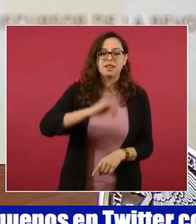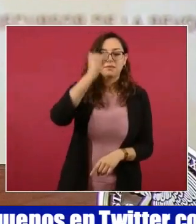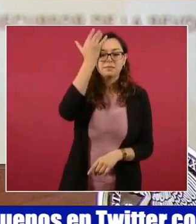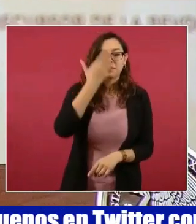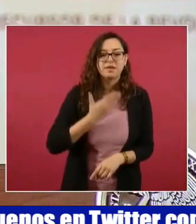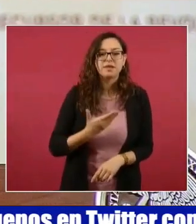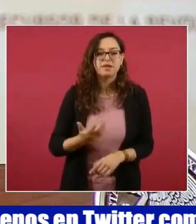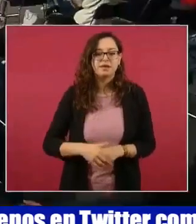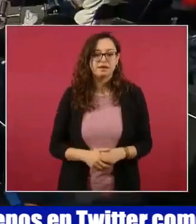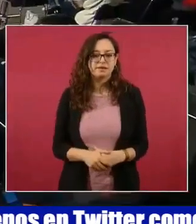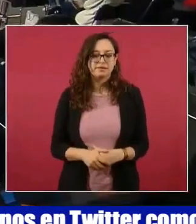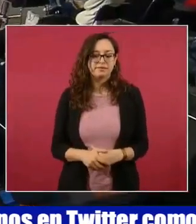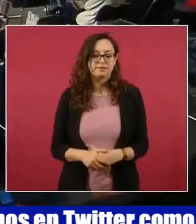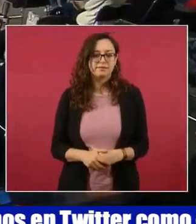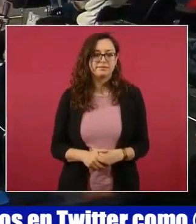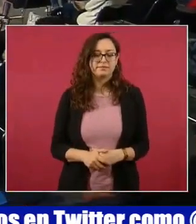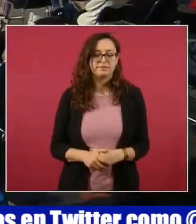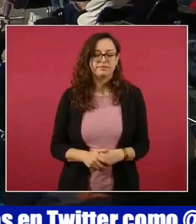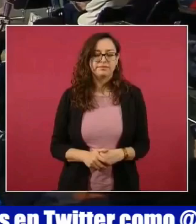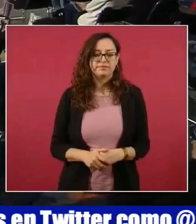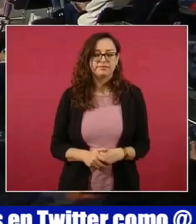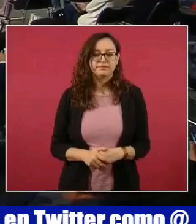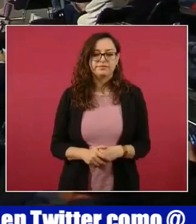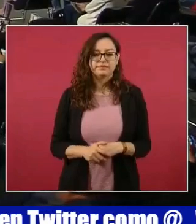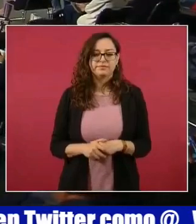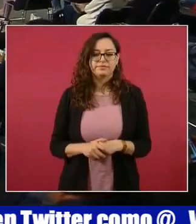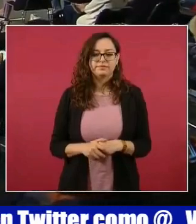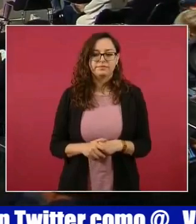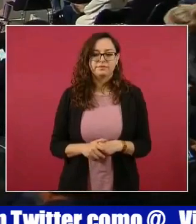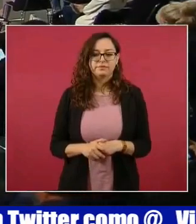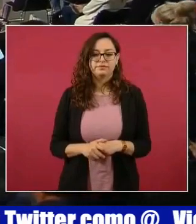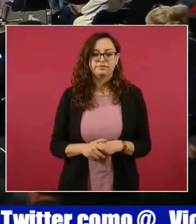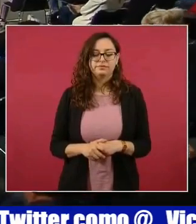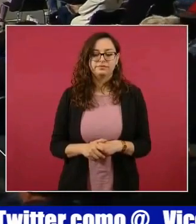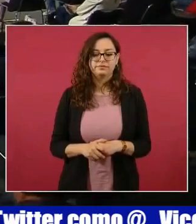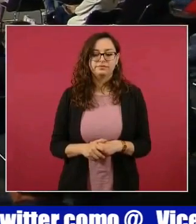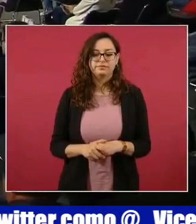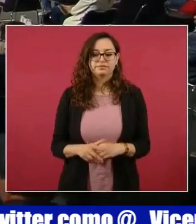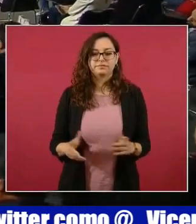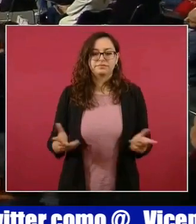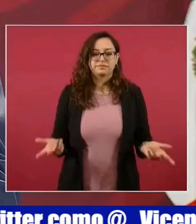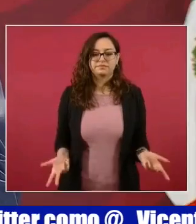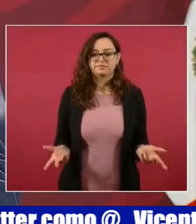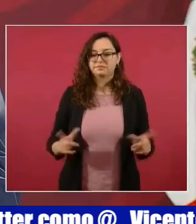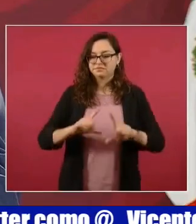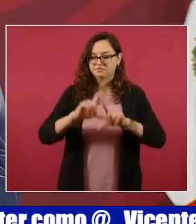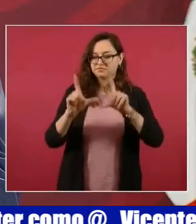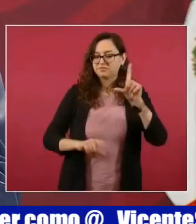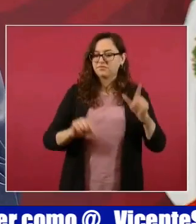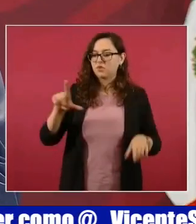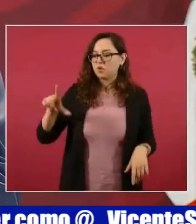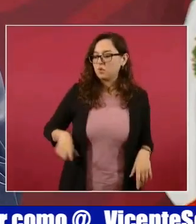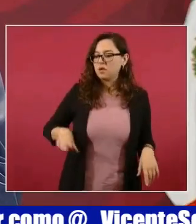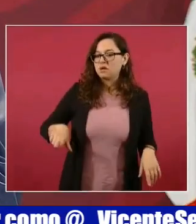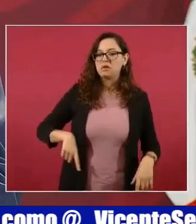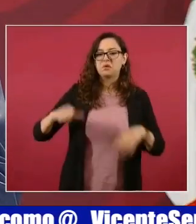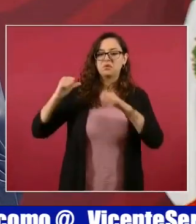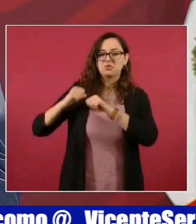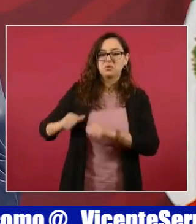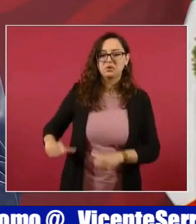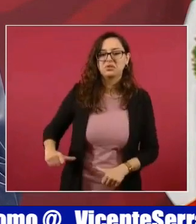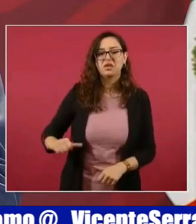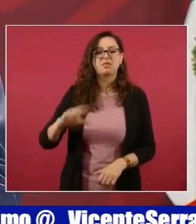lo ha conseguido, pero una y otra vez ha terminado por imponerse la beligerancia del que se abre camino con el cuchillo en los